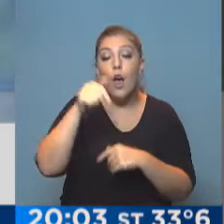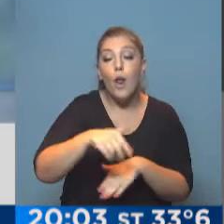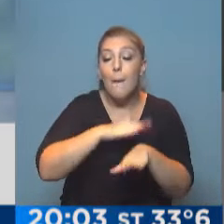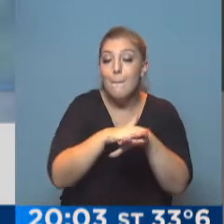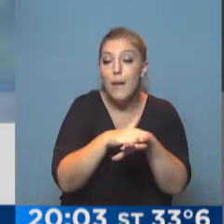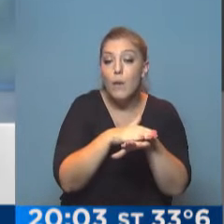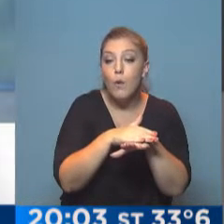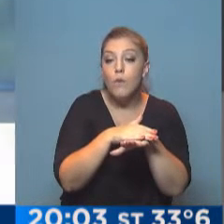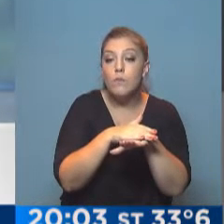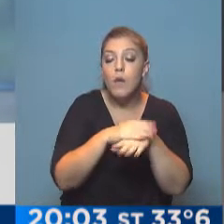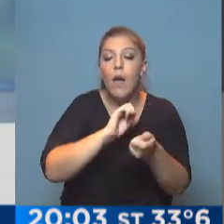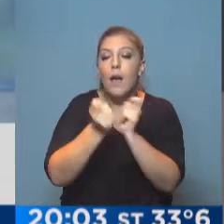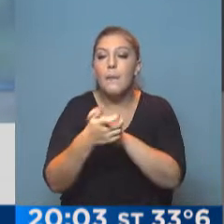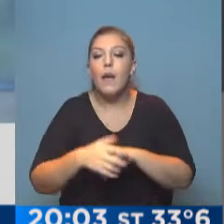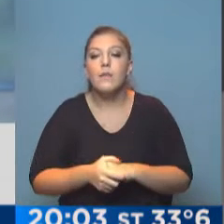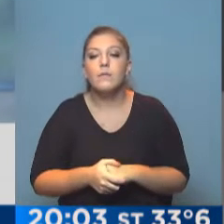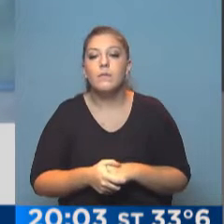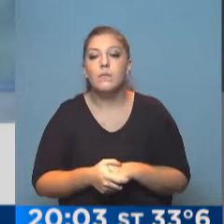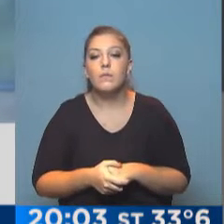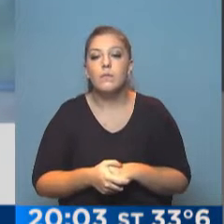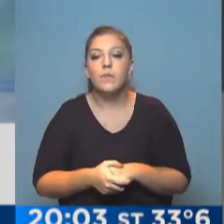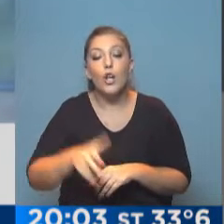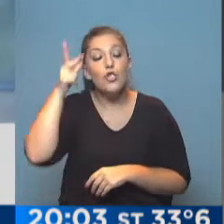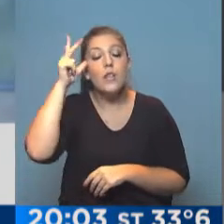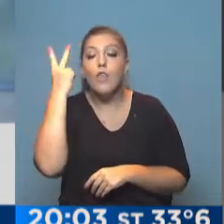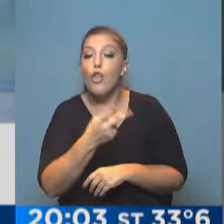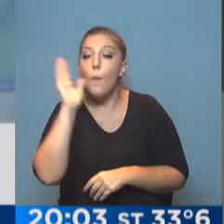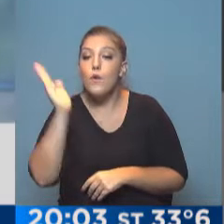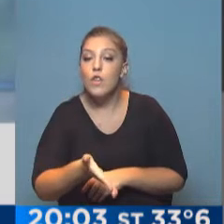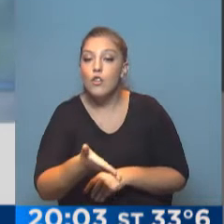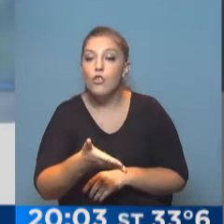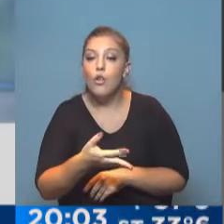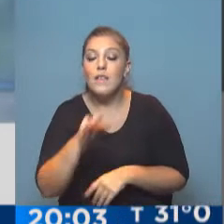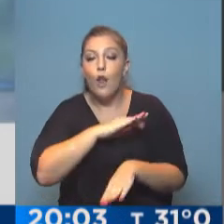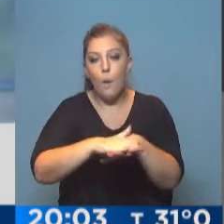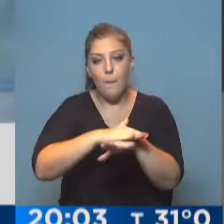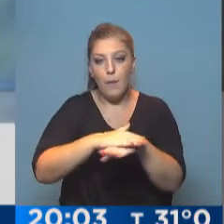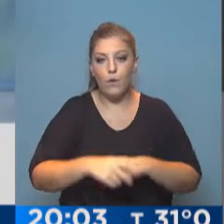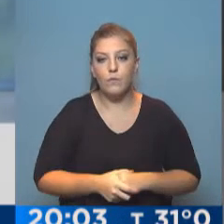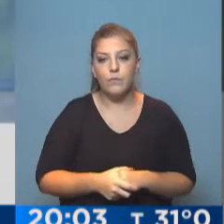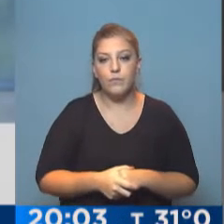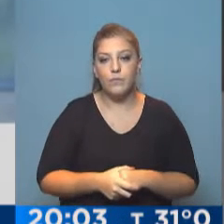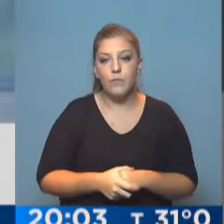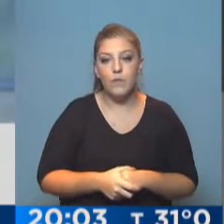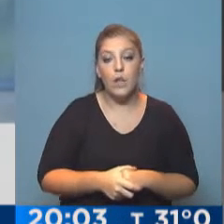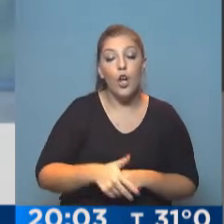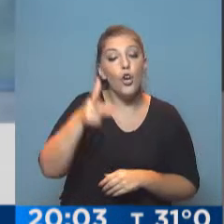mínimo pasa a representar prácticamente el 82% del salario mínimo. Queda en